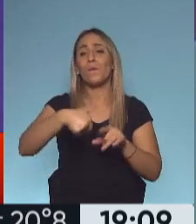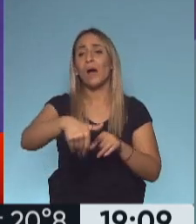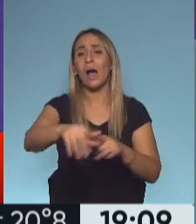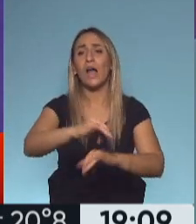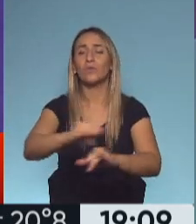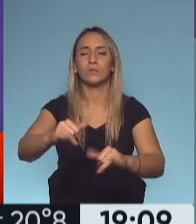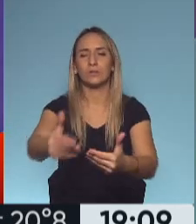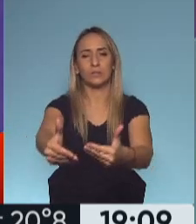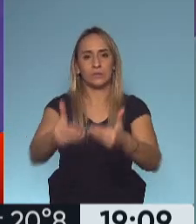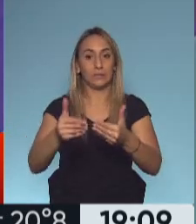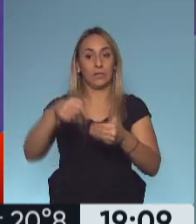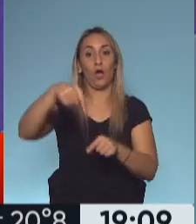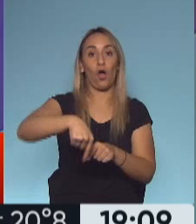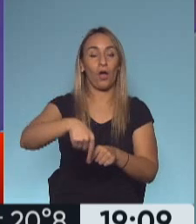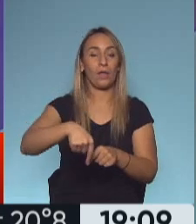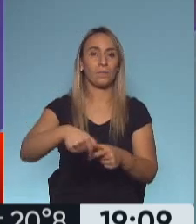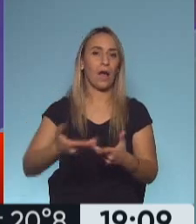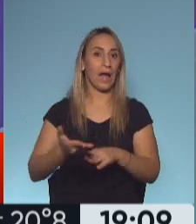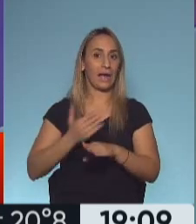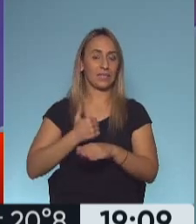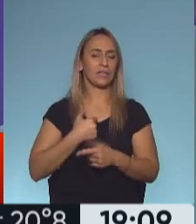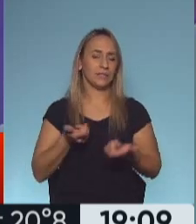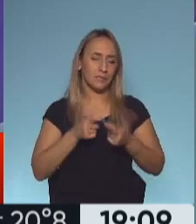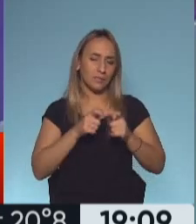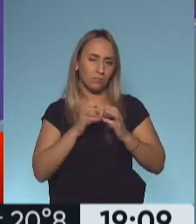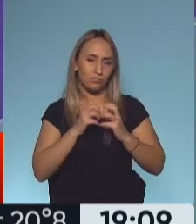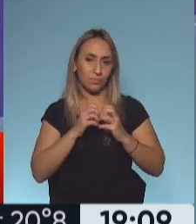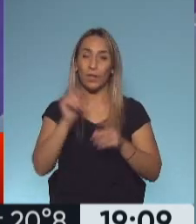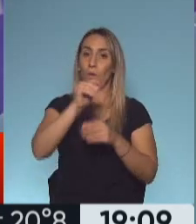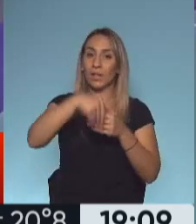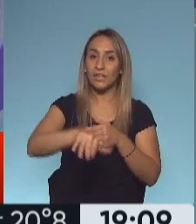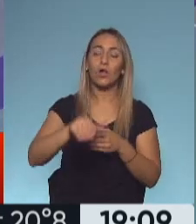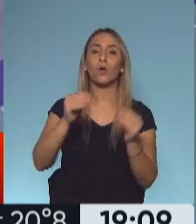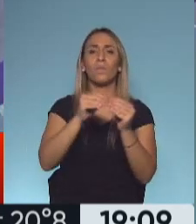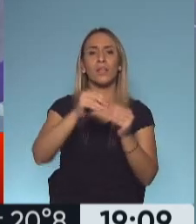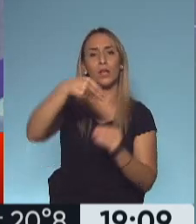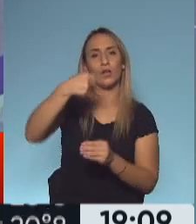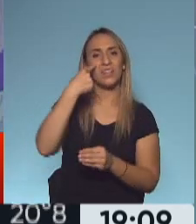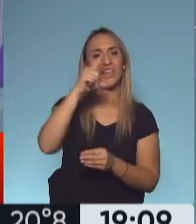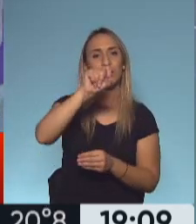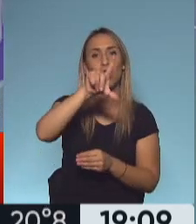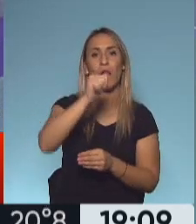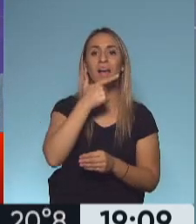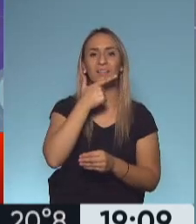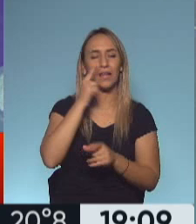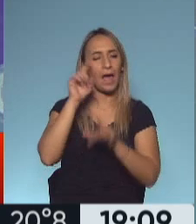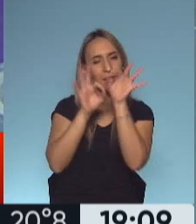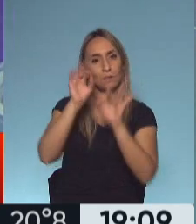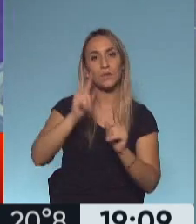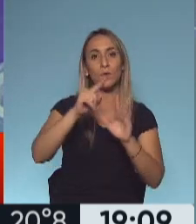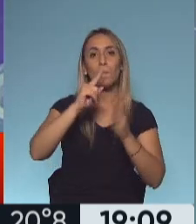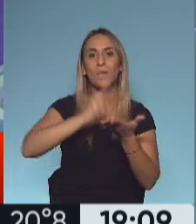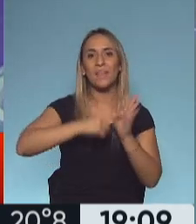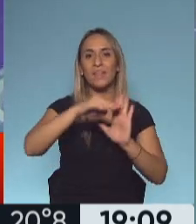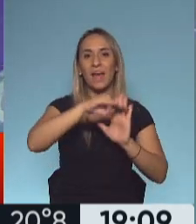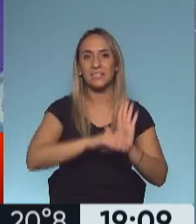estamos esperando con nuestro móvil en la Quinta de Olivos. En segundos Nicolás Fiorentino nos empieza a analizar estas restricciones. Nos empieza